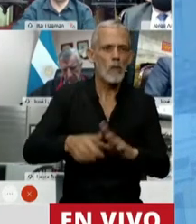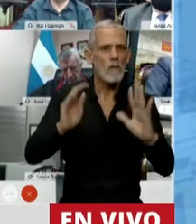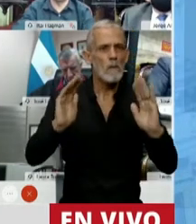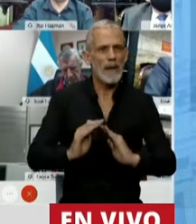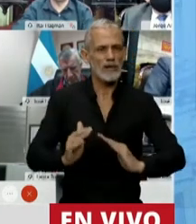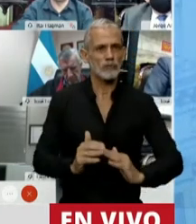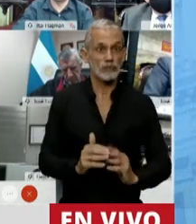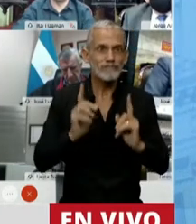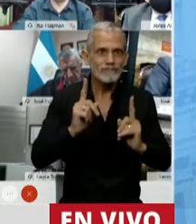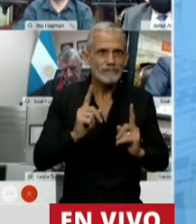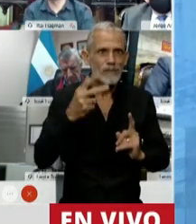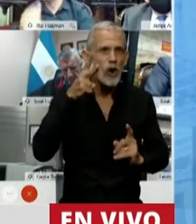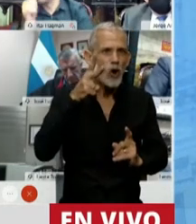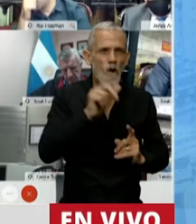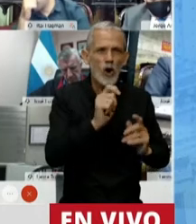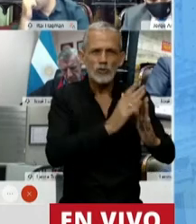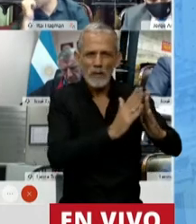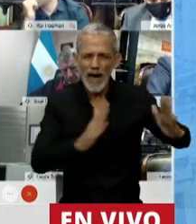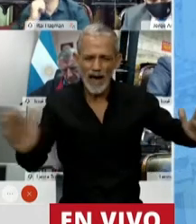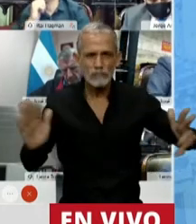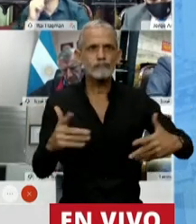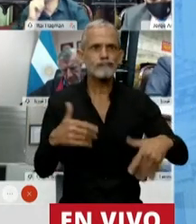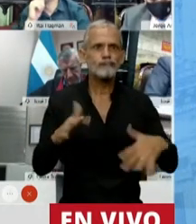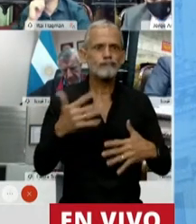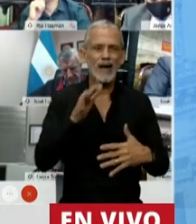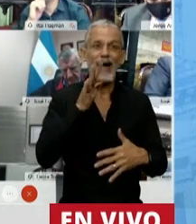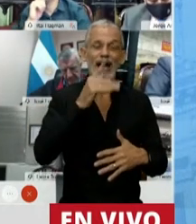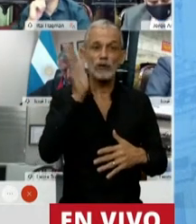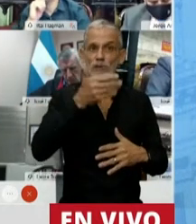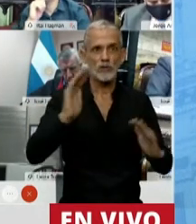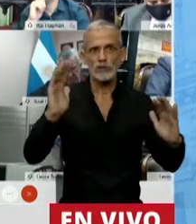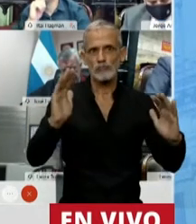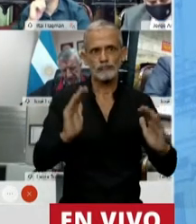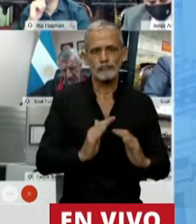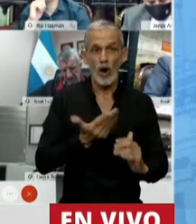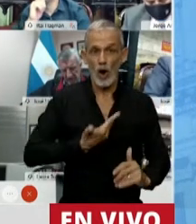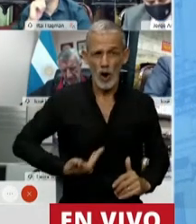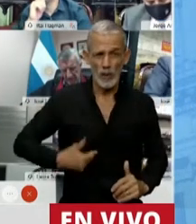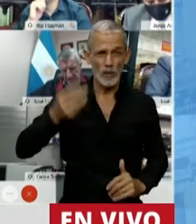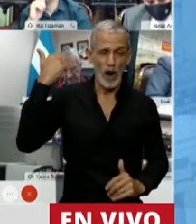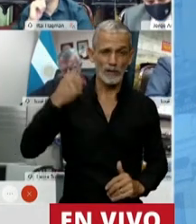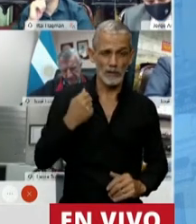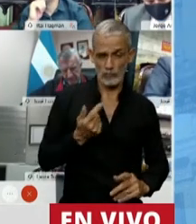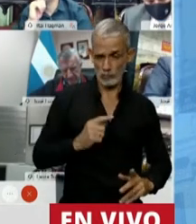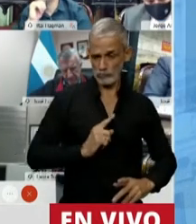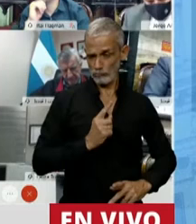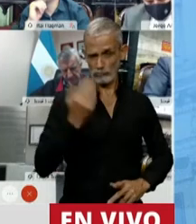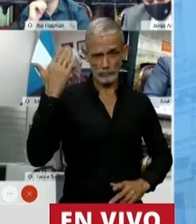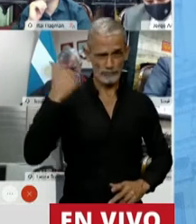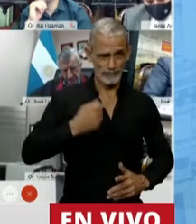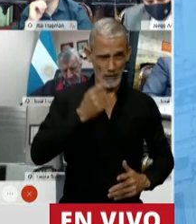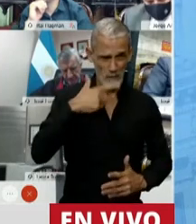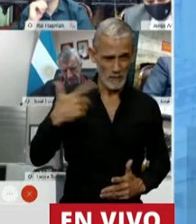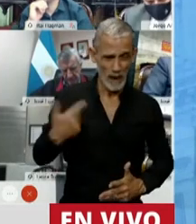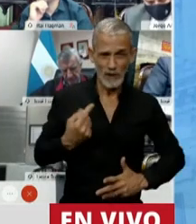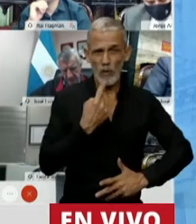mismos 8 trimestres, fue de 14% en un gobierno donde se jactaba, o el eslogan,